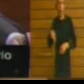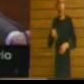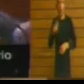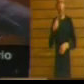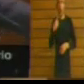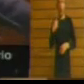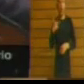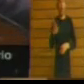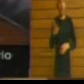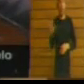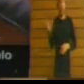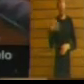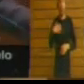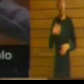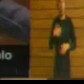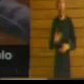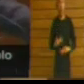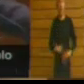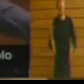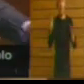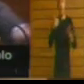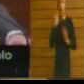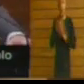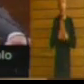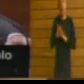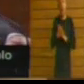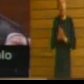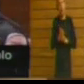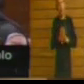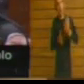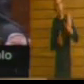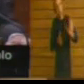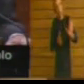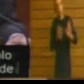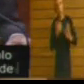de libertad. Eso ya. Simplemente voy a decir una cosa y